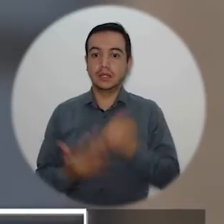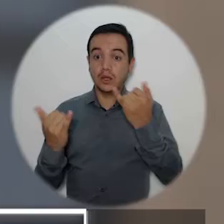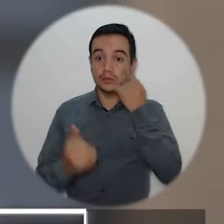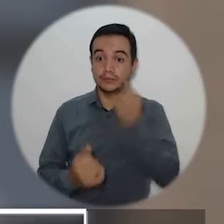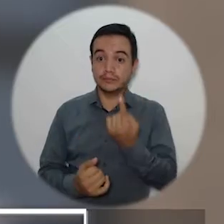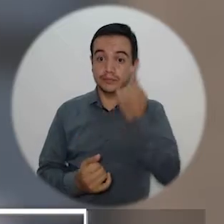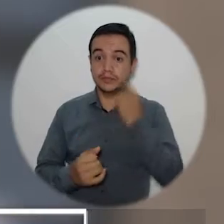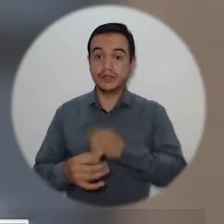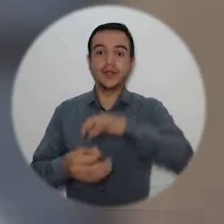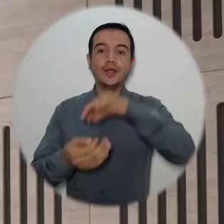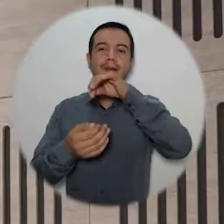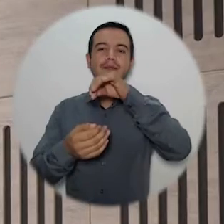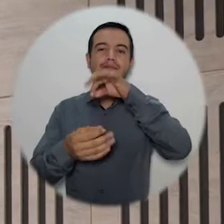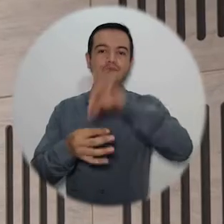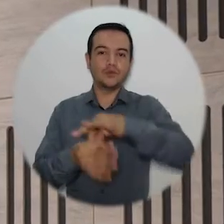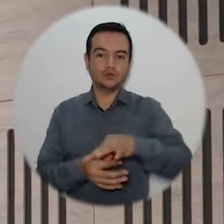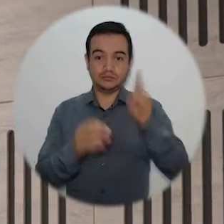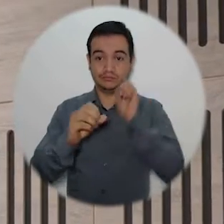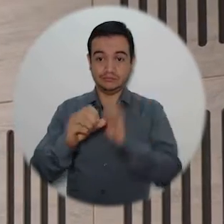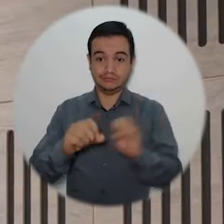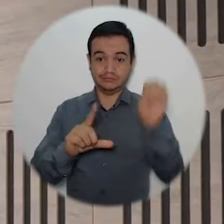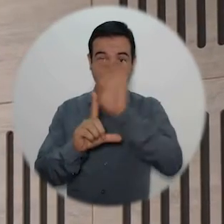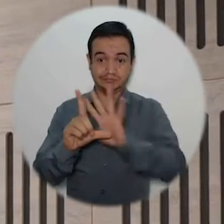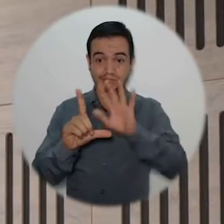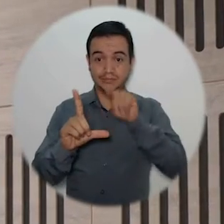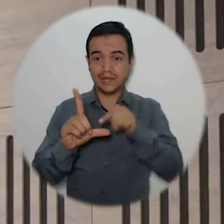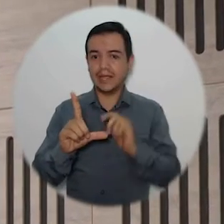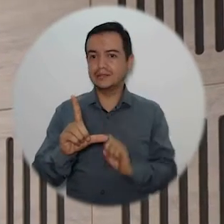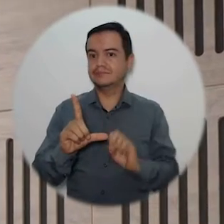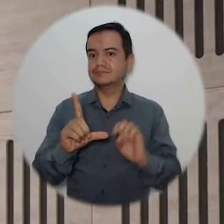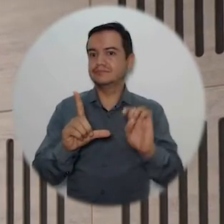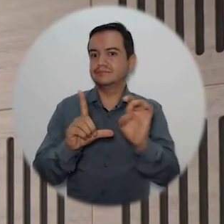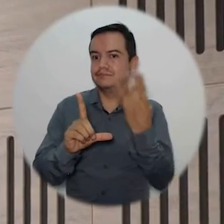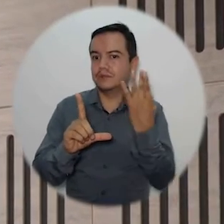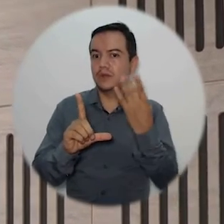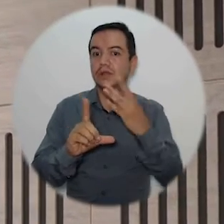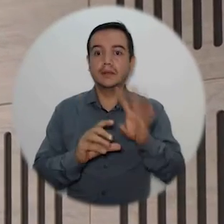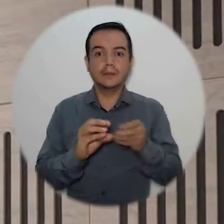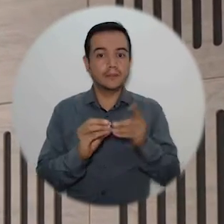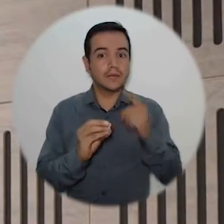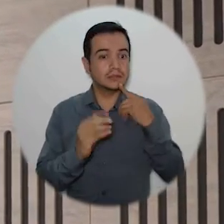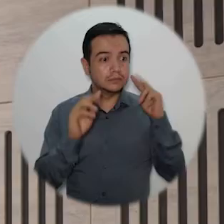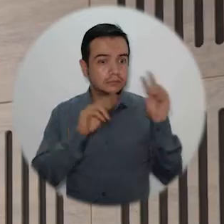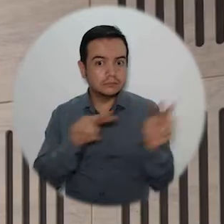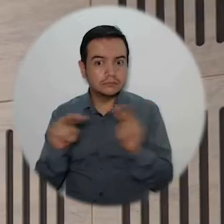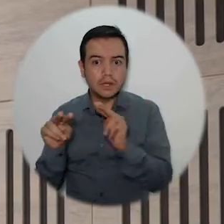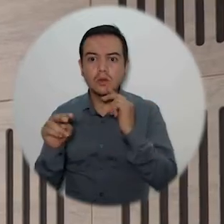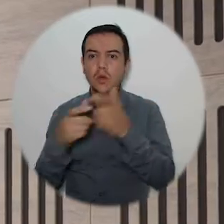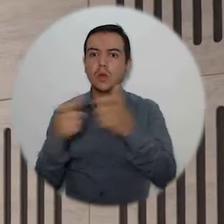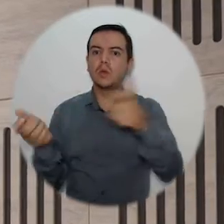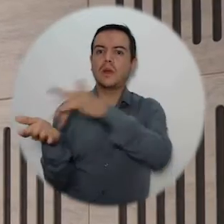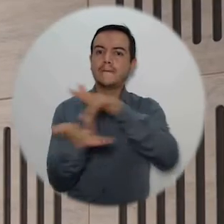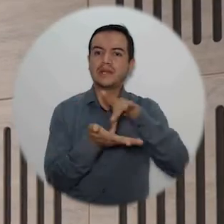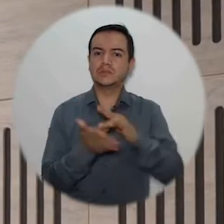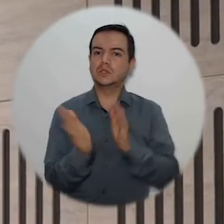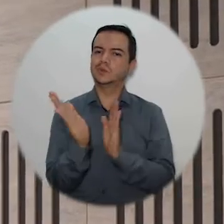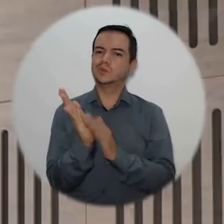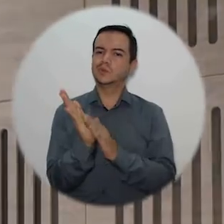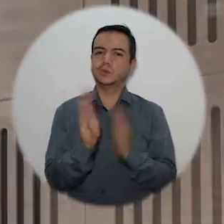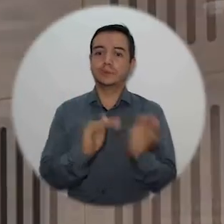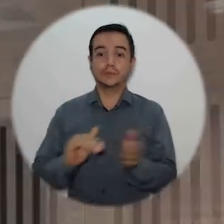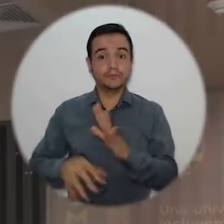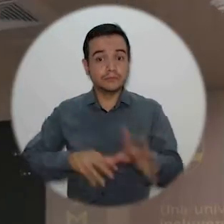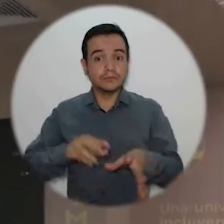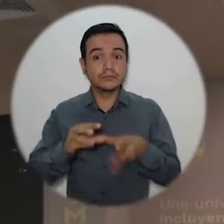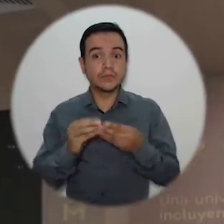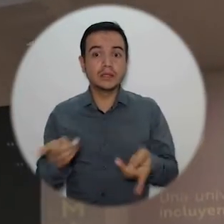cada uno de los estamentos. Primera vez que se implementa el voto electrónico en uno de estos eventos y hay que aplaudir